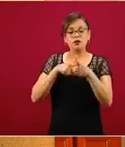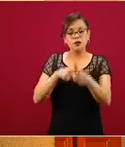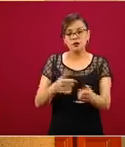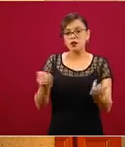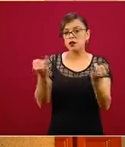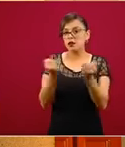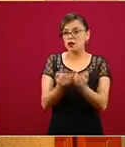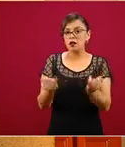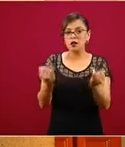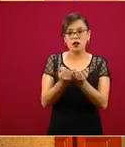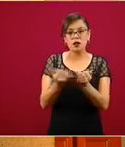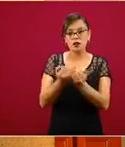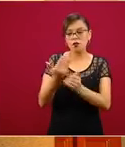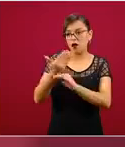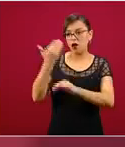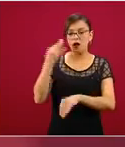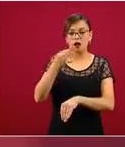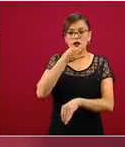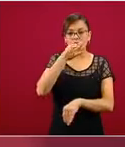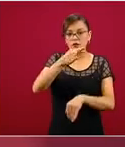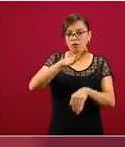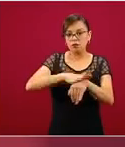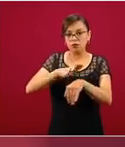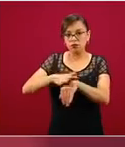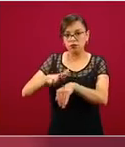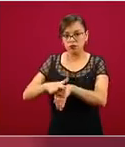que se resumen en quédate en casa.